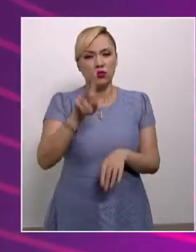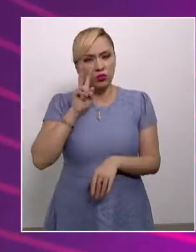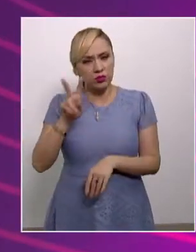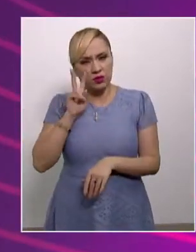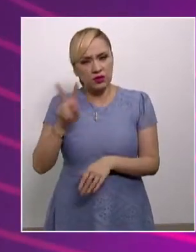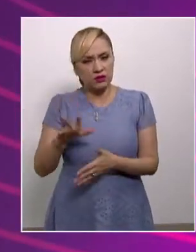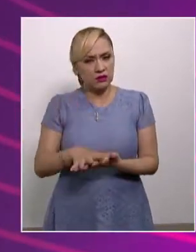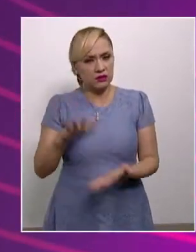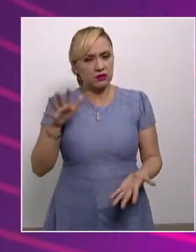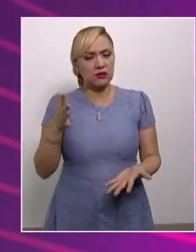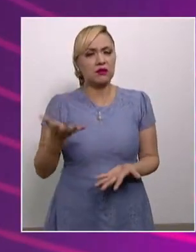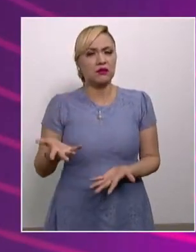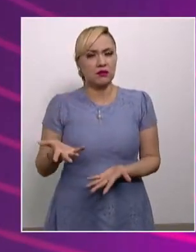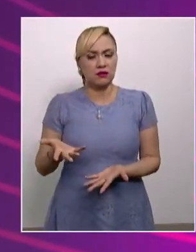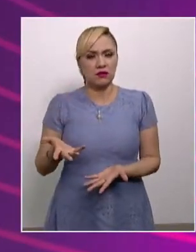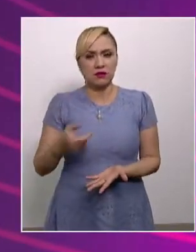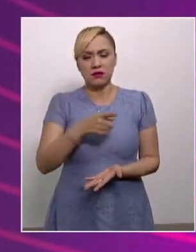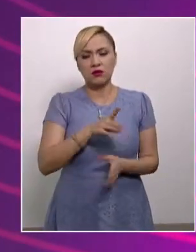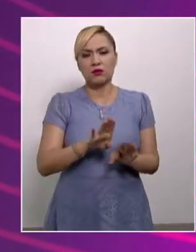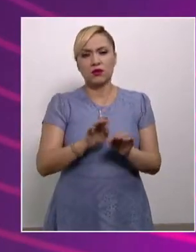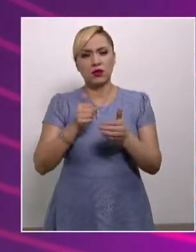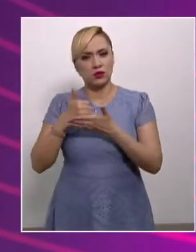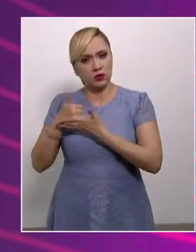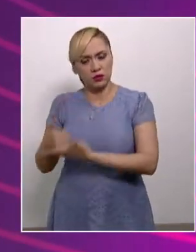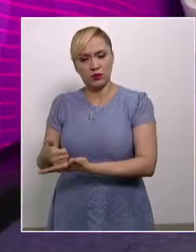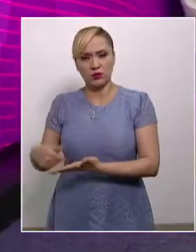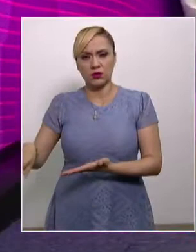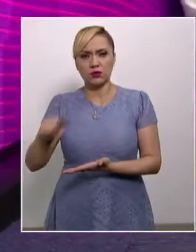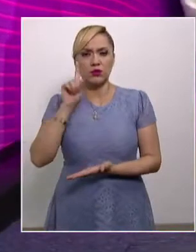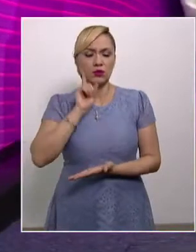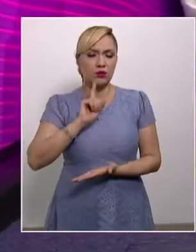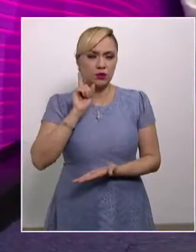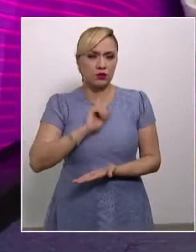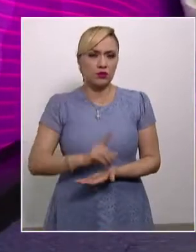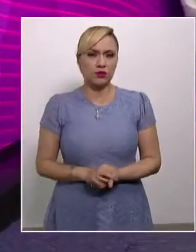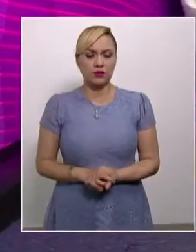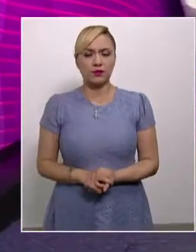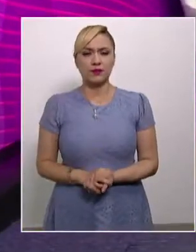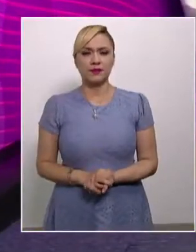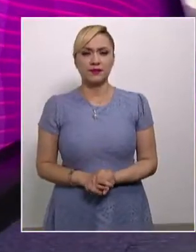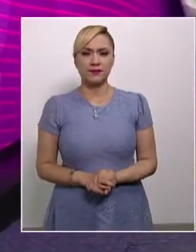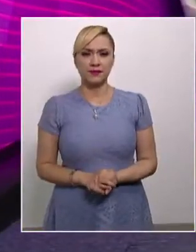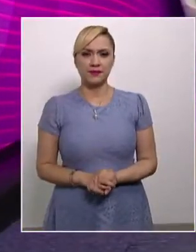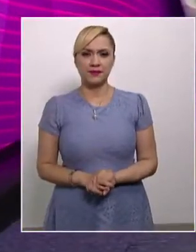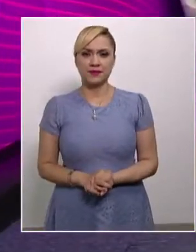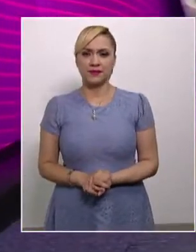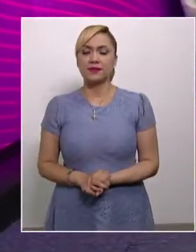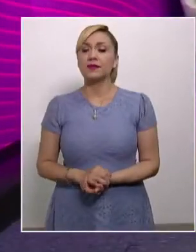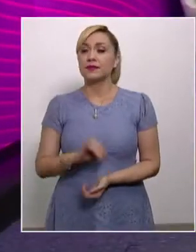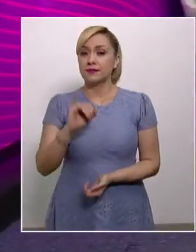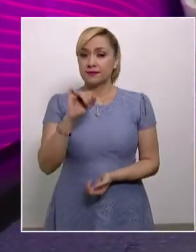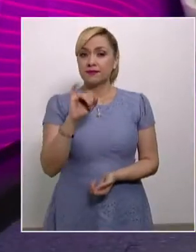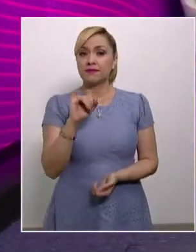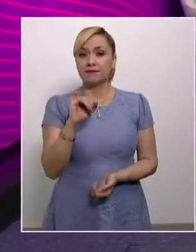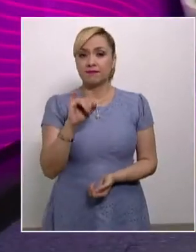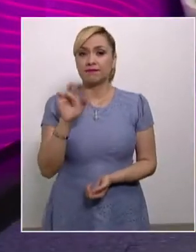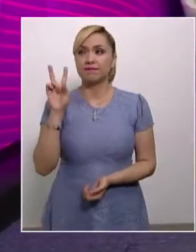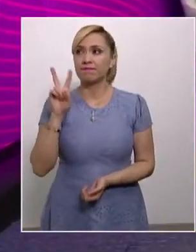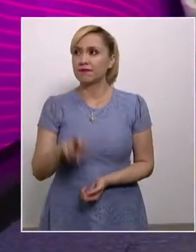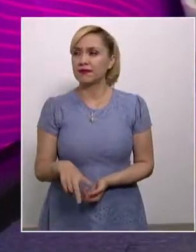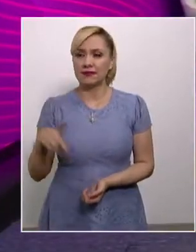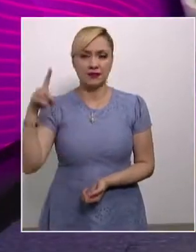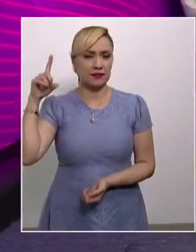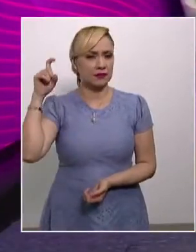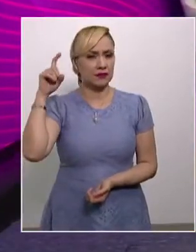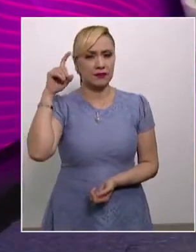como factor para ustedes trabajar con esta población de mujeres, ¿no? en contextos de migración y refugio? Sí, es